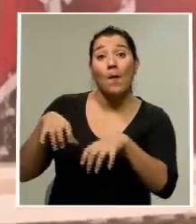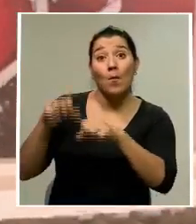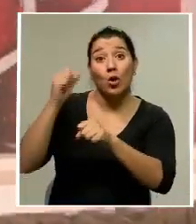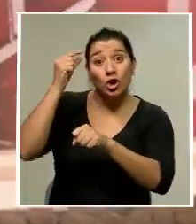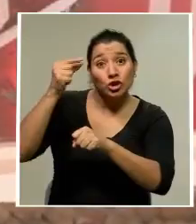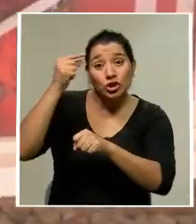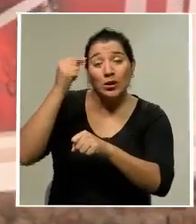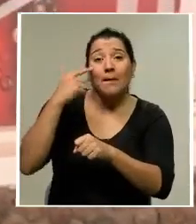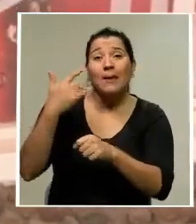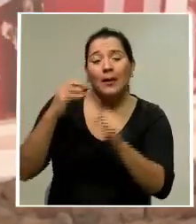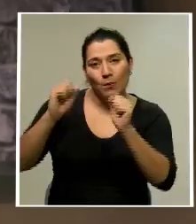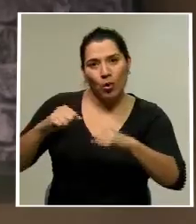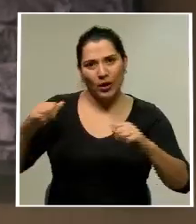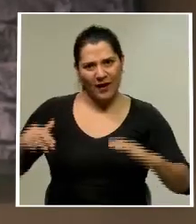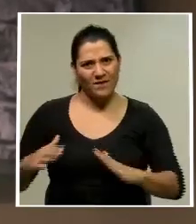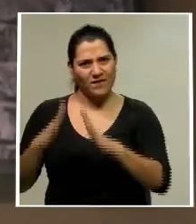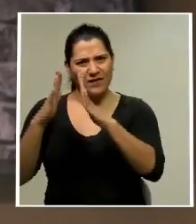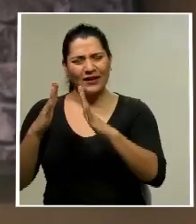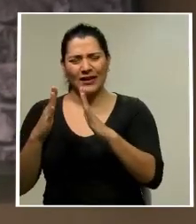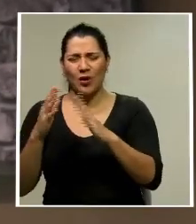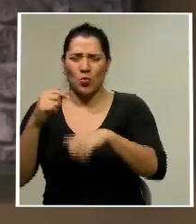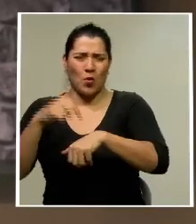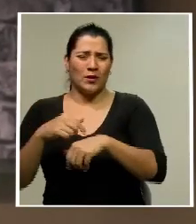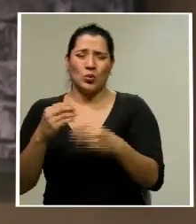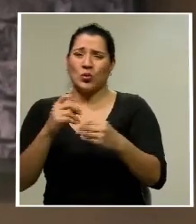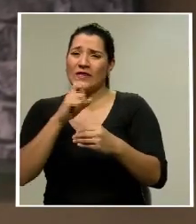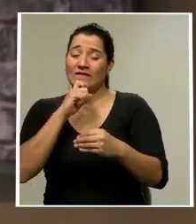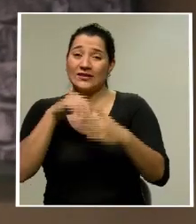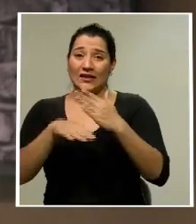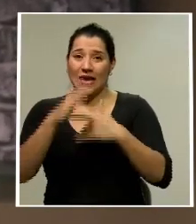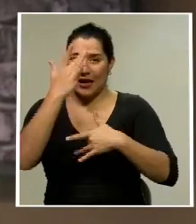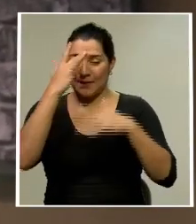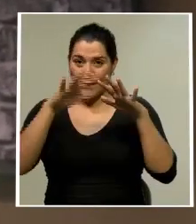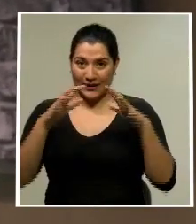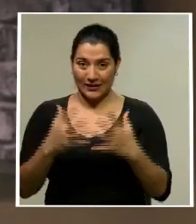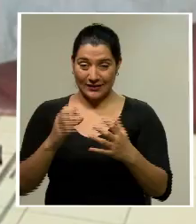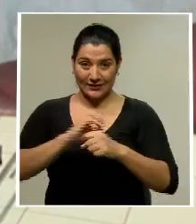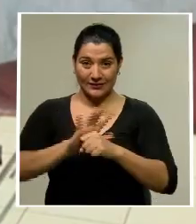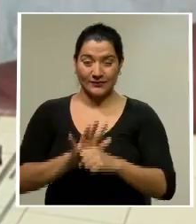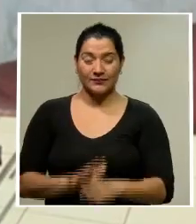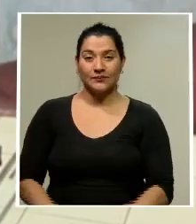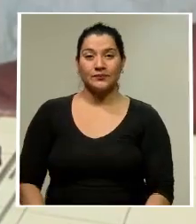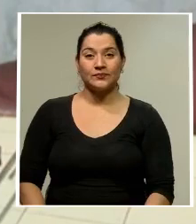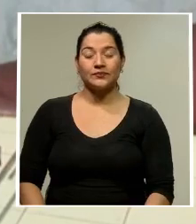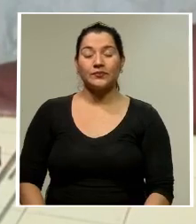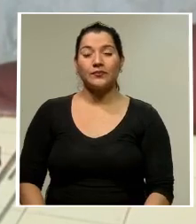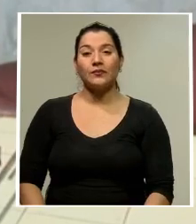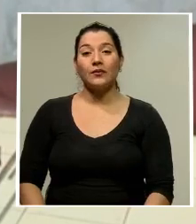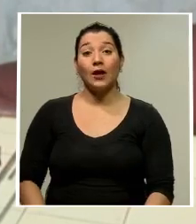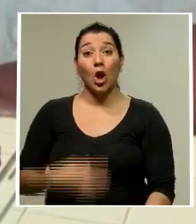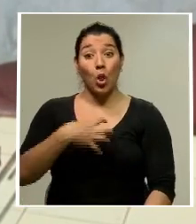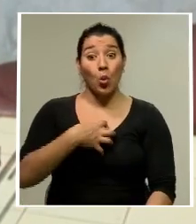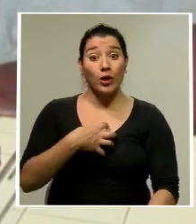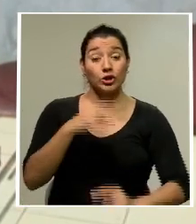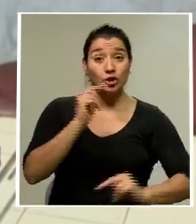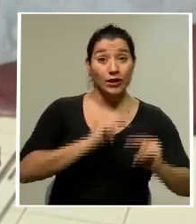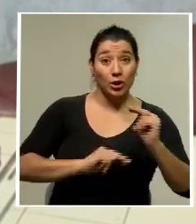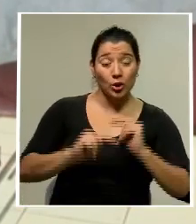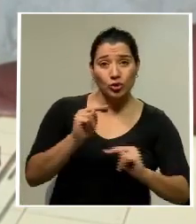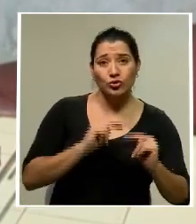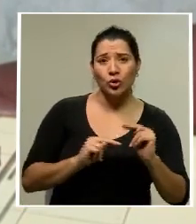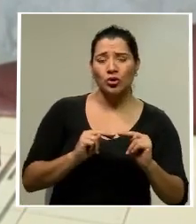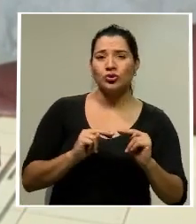gobierno para enfrentar uno de los peores momentos de la pandemia generada por la COVID-19. Los propietarios de estos negocios